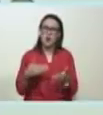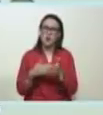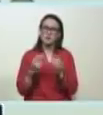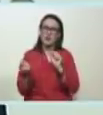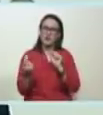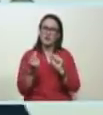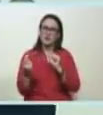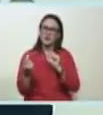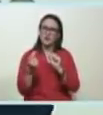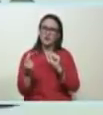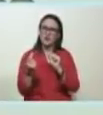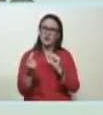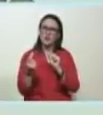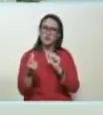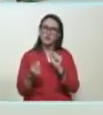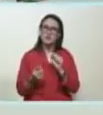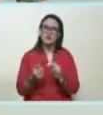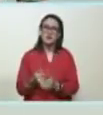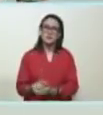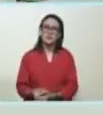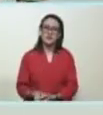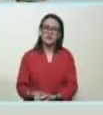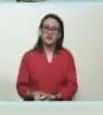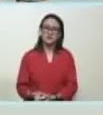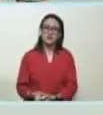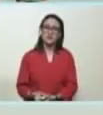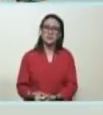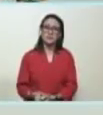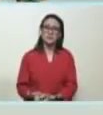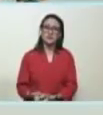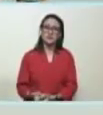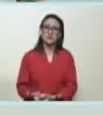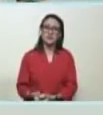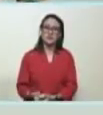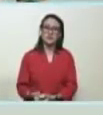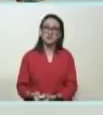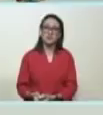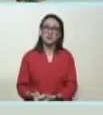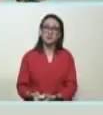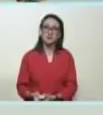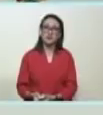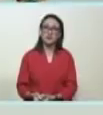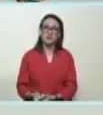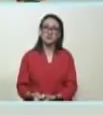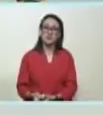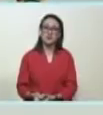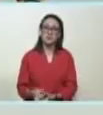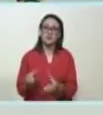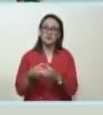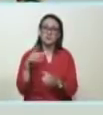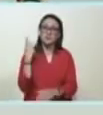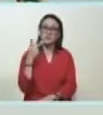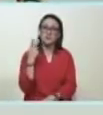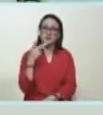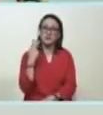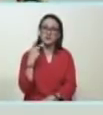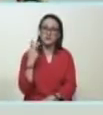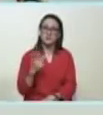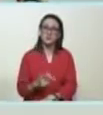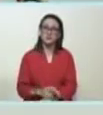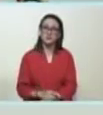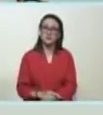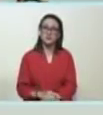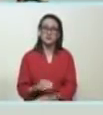del diálogo, se sumaron dos partidos que no lograron la legalización como partidos políticos ante el Consejo